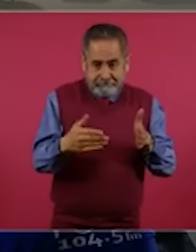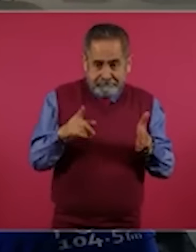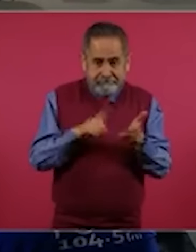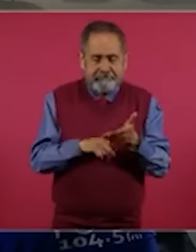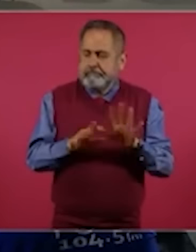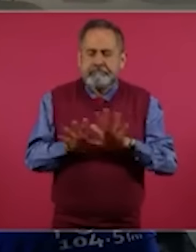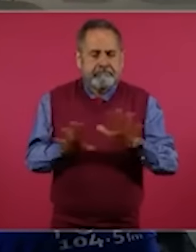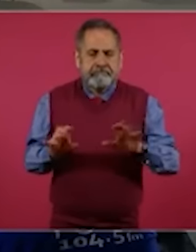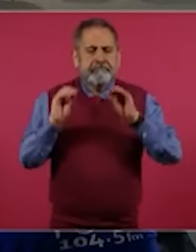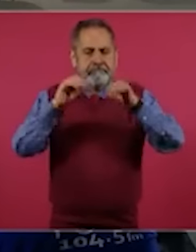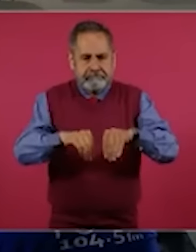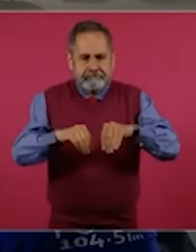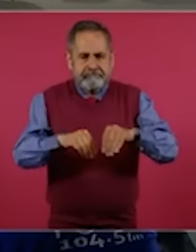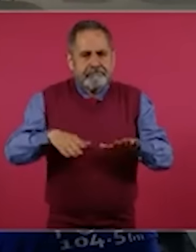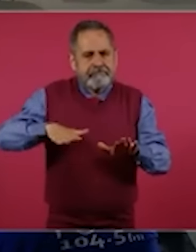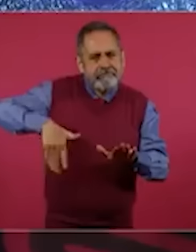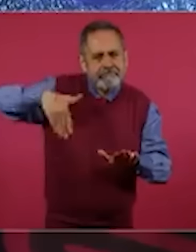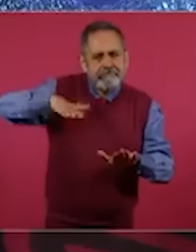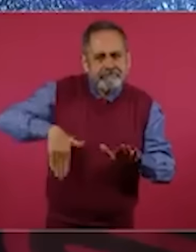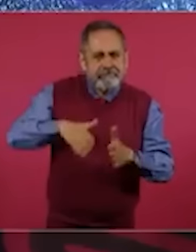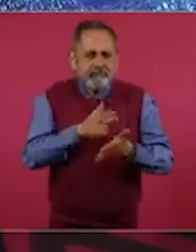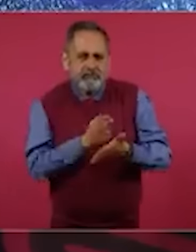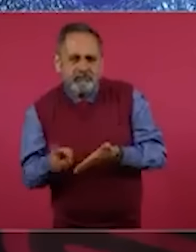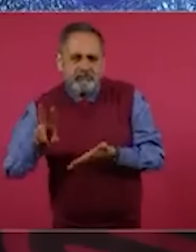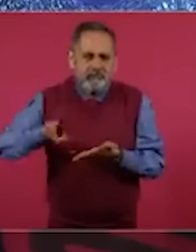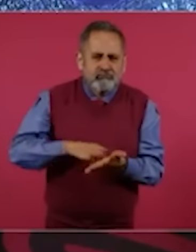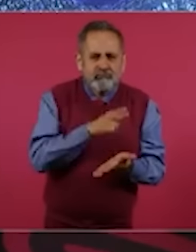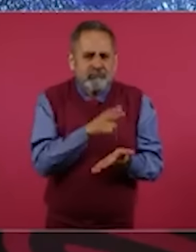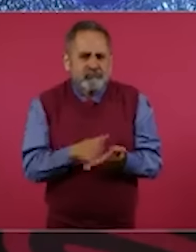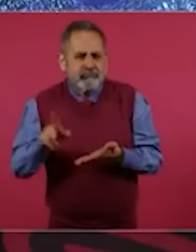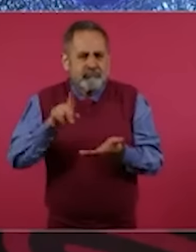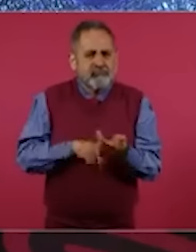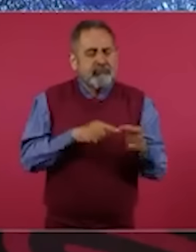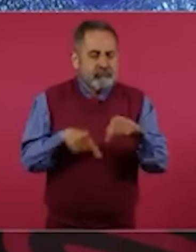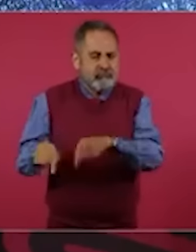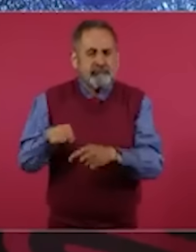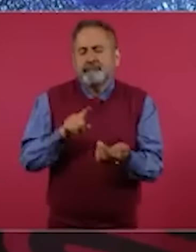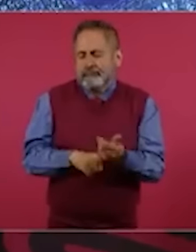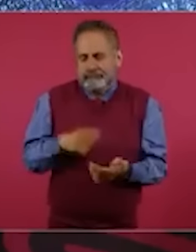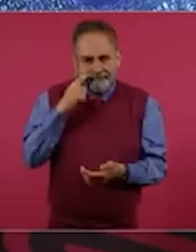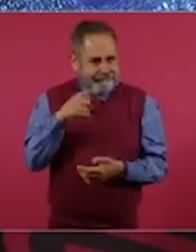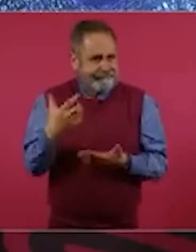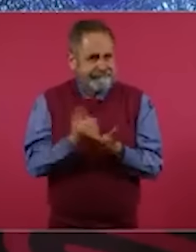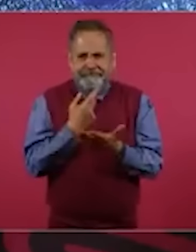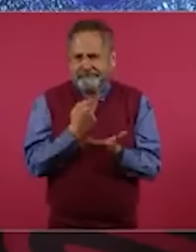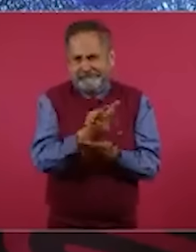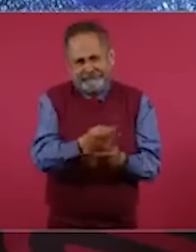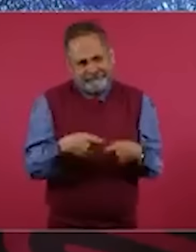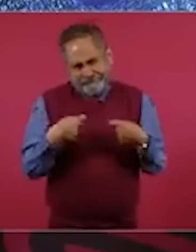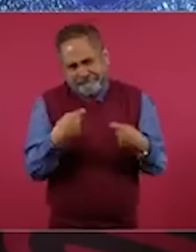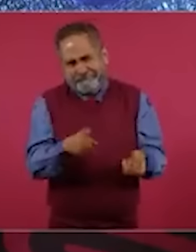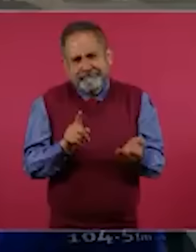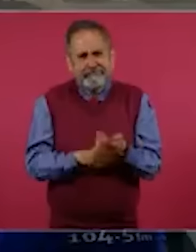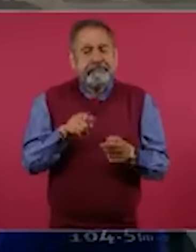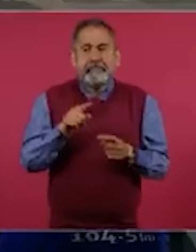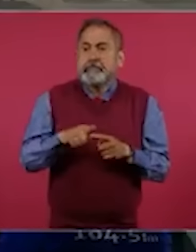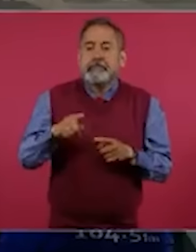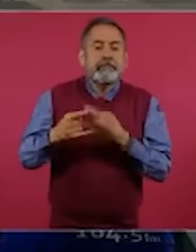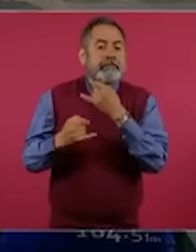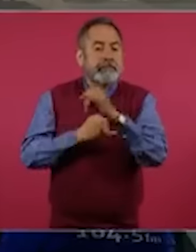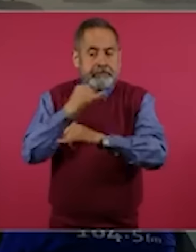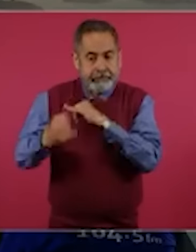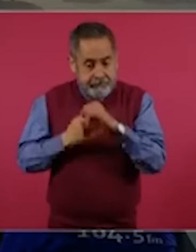libremente patinan. Es un espacio que ha ganado ya premios, entre ellos el London Design Award,